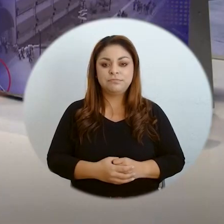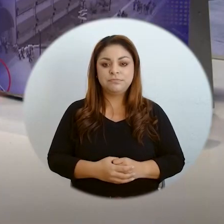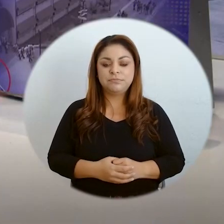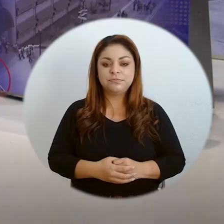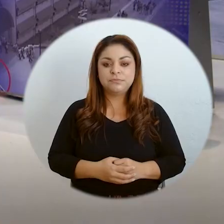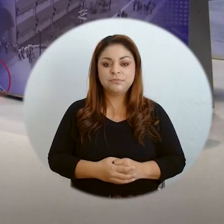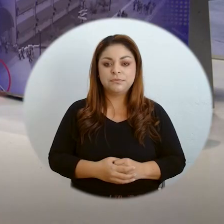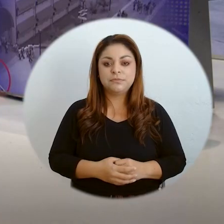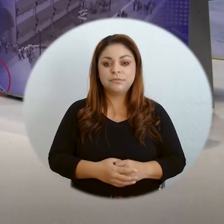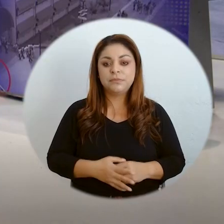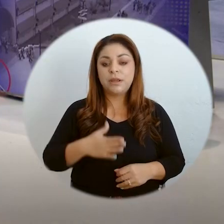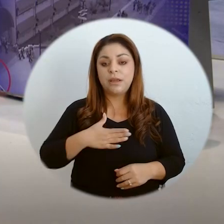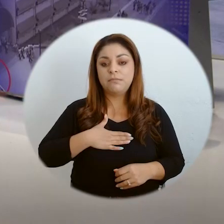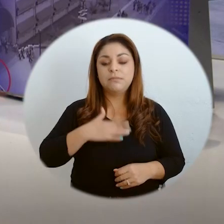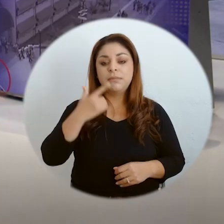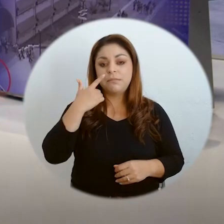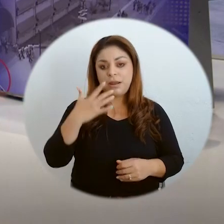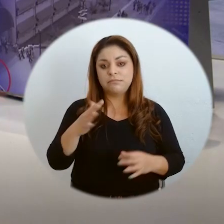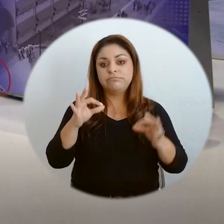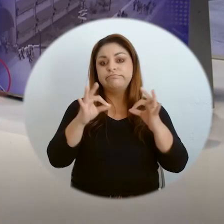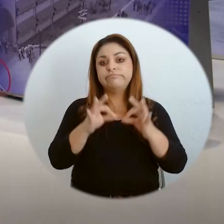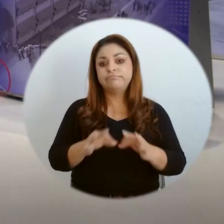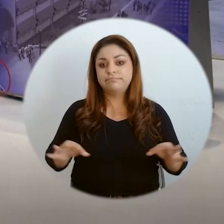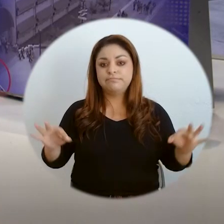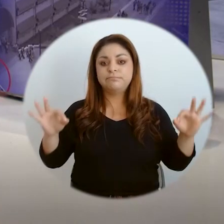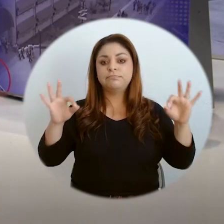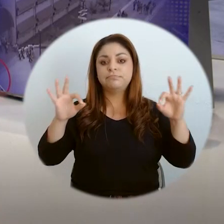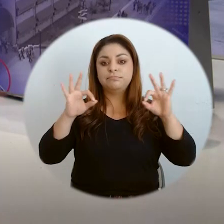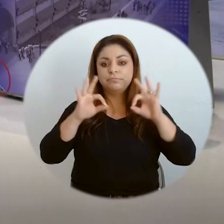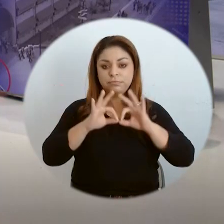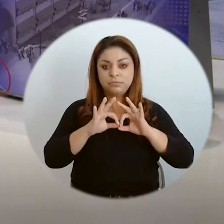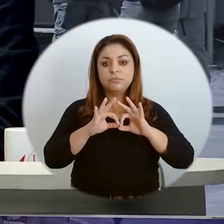A mí me parece importante